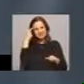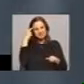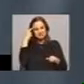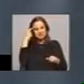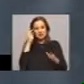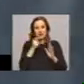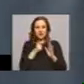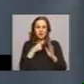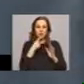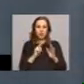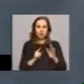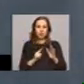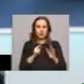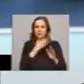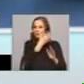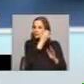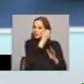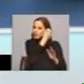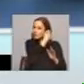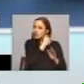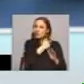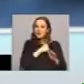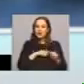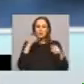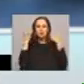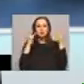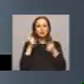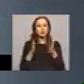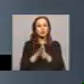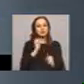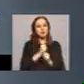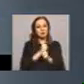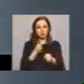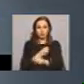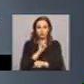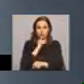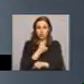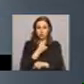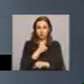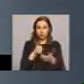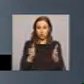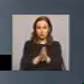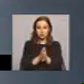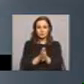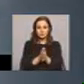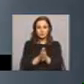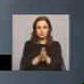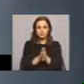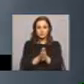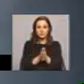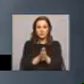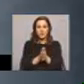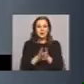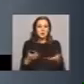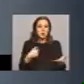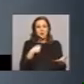marcado. Esa es una teoría de... Bueno, es una teoría no de Arturo Andrade, sino de toda la gente que estaba trabajando en los servicios secretos franquistas. Y viene a